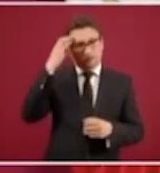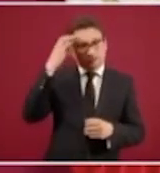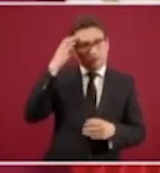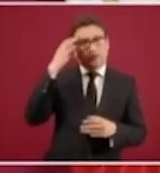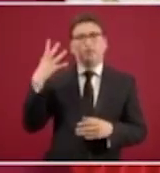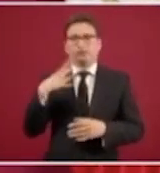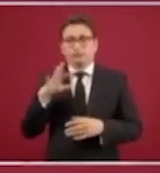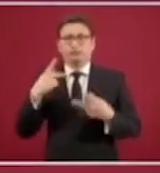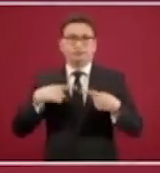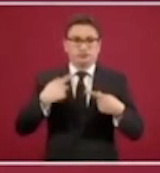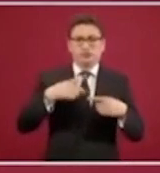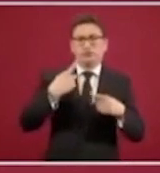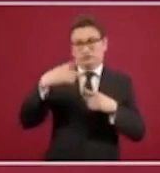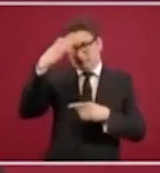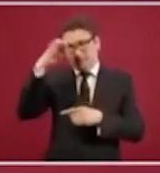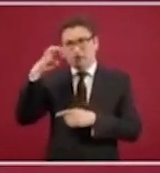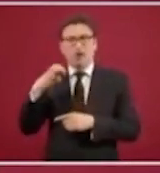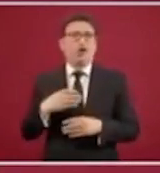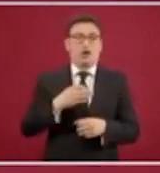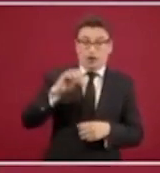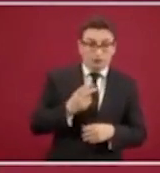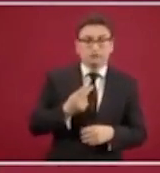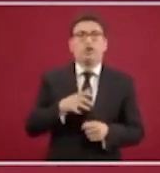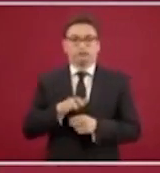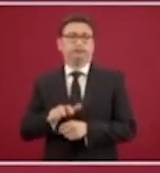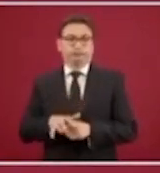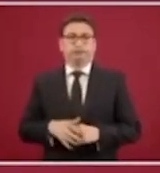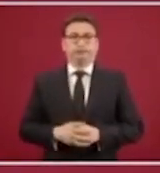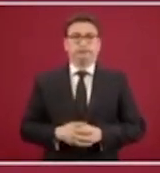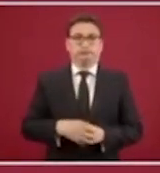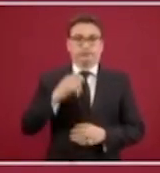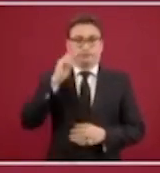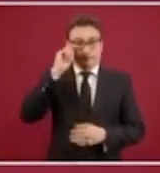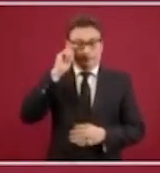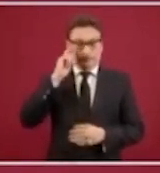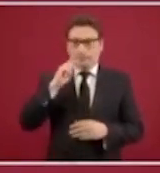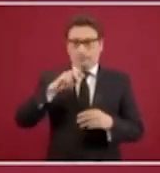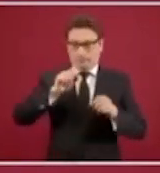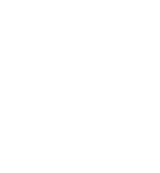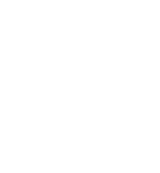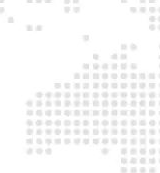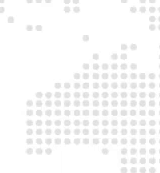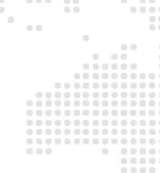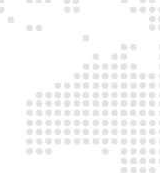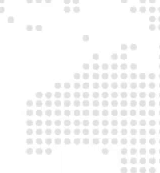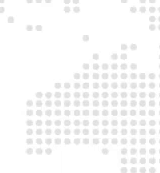más especialistas de los que necesitamos hoy, solo en el sector salud.